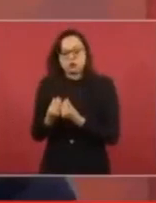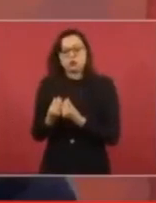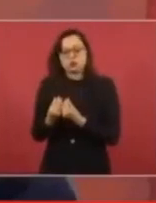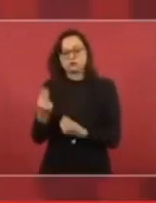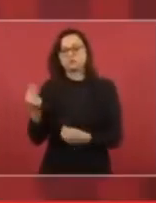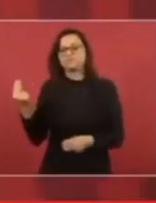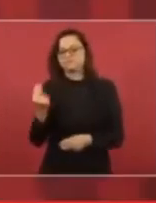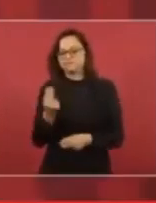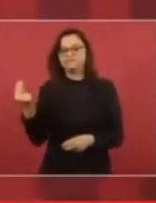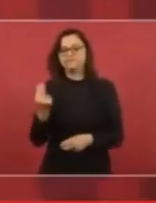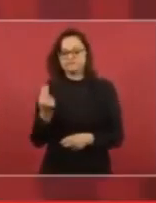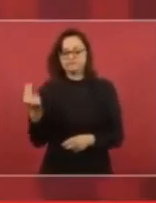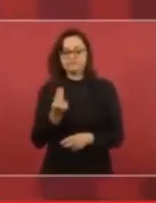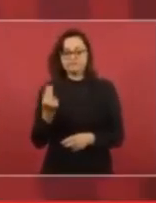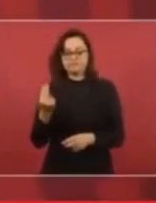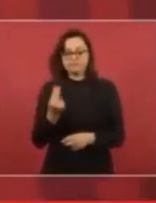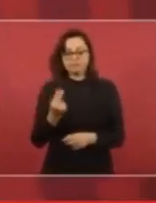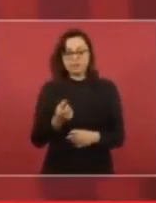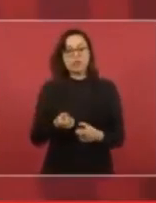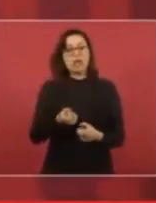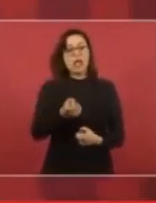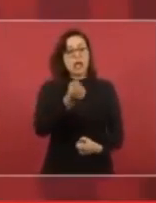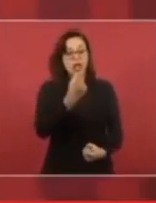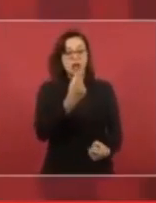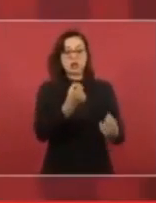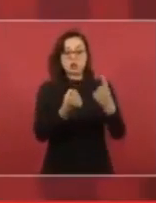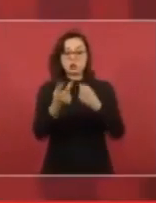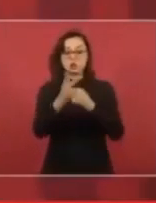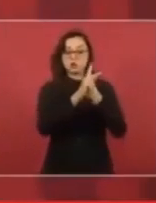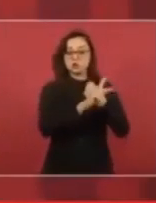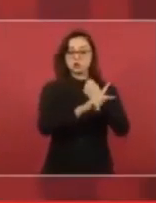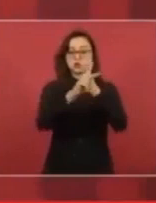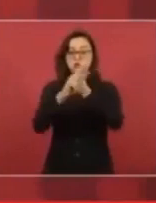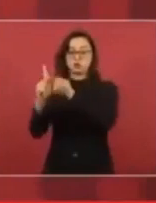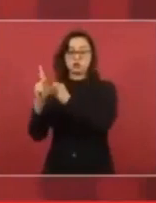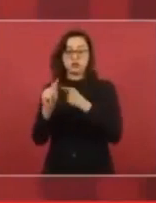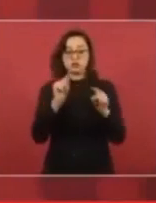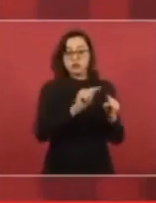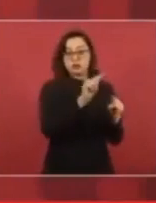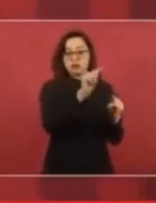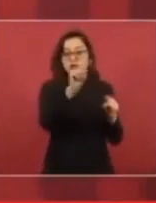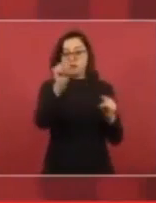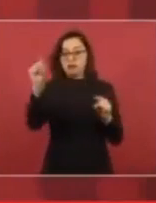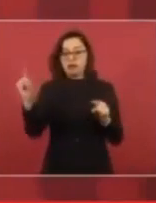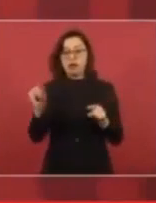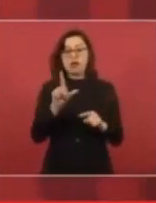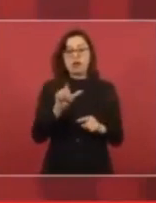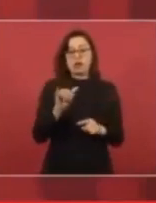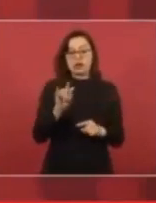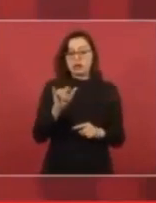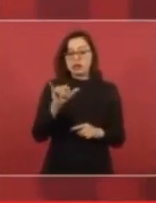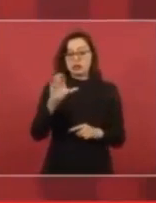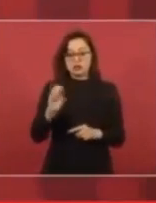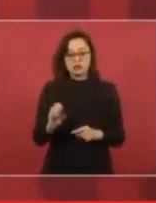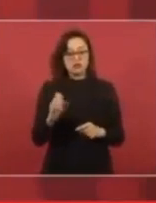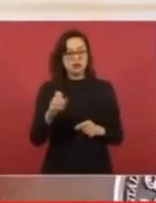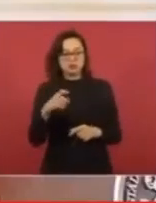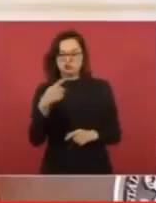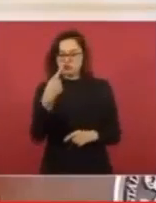Hay países en donde el litio ya ha sido